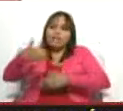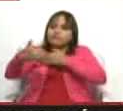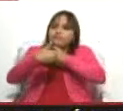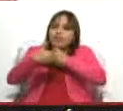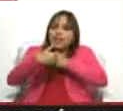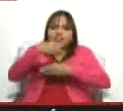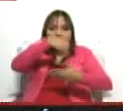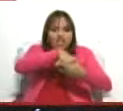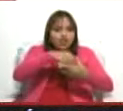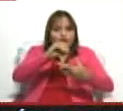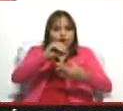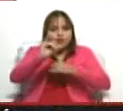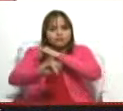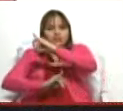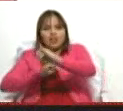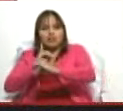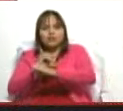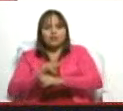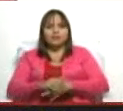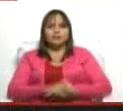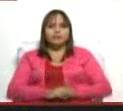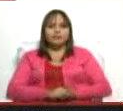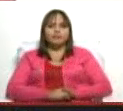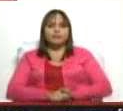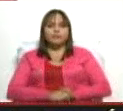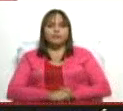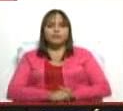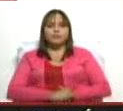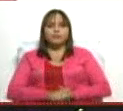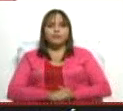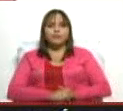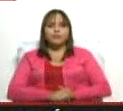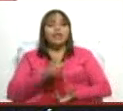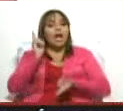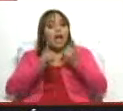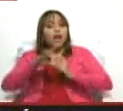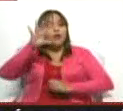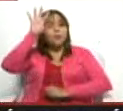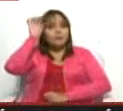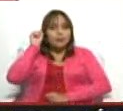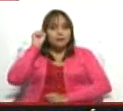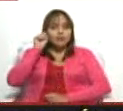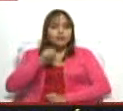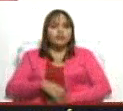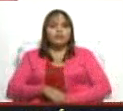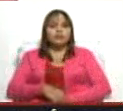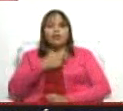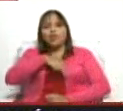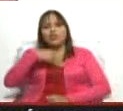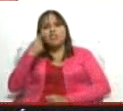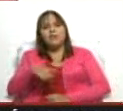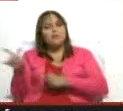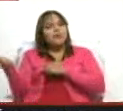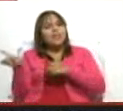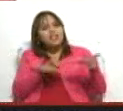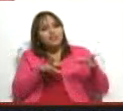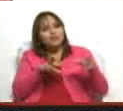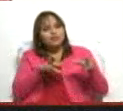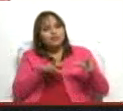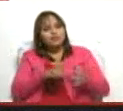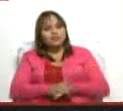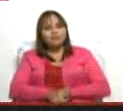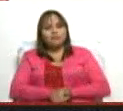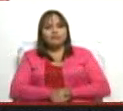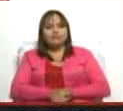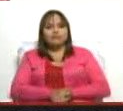interna o externa. Y si algo hemos aprendido es que debemos estar preparados. No